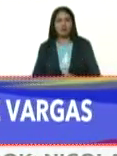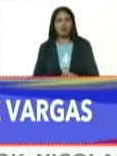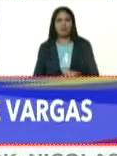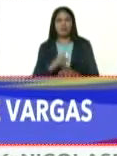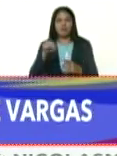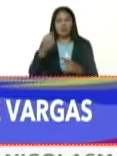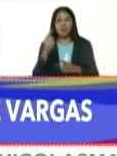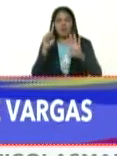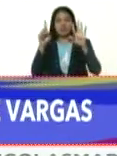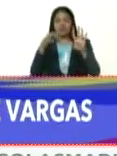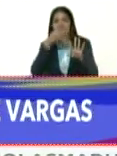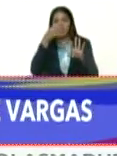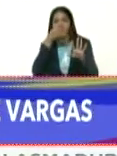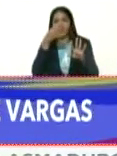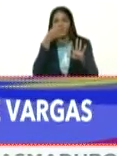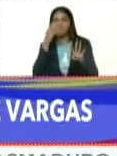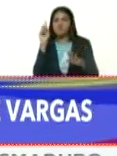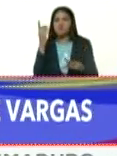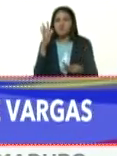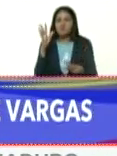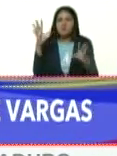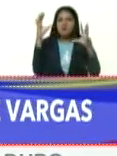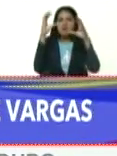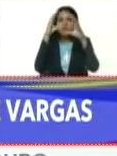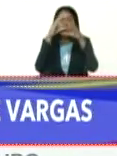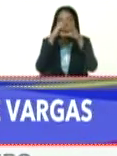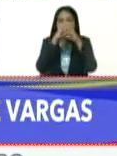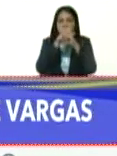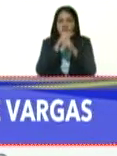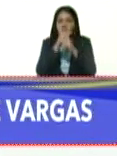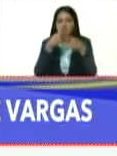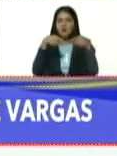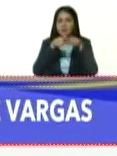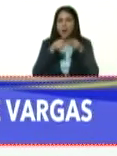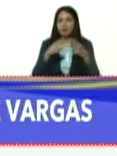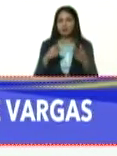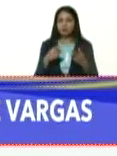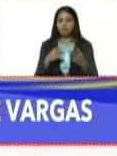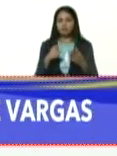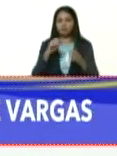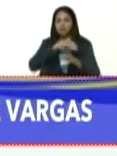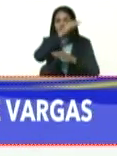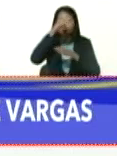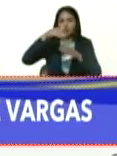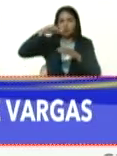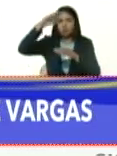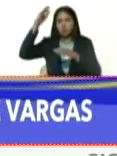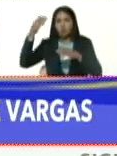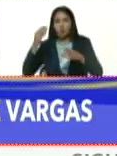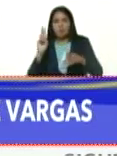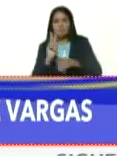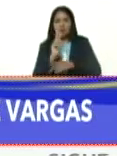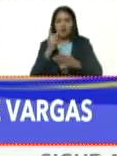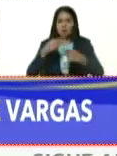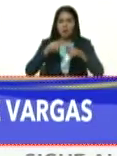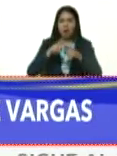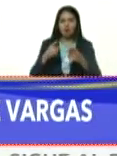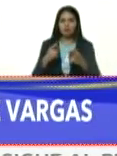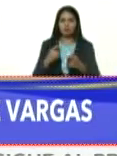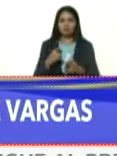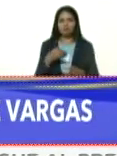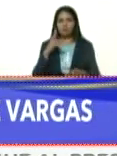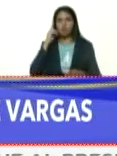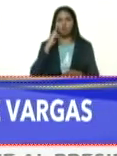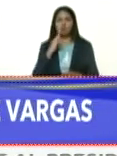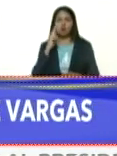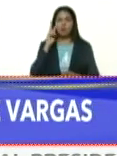Después de las 6 de la tarde, ya casi llegando a la oscuridad, a las lomas del Pantano de Vargas, Bolívar,